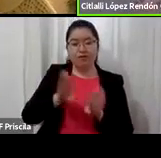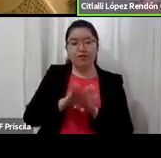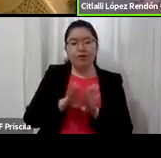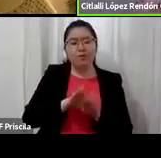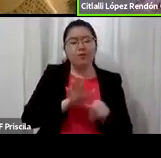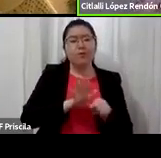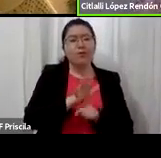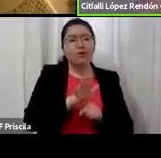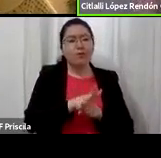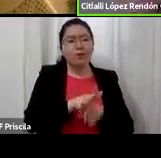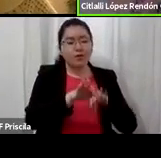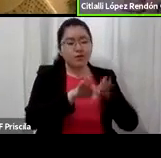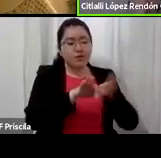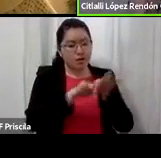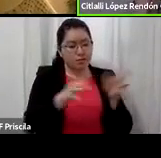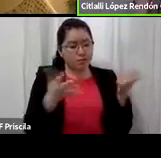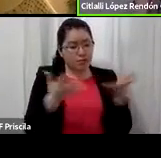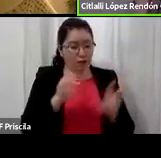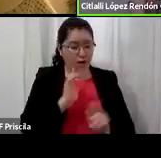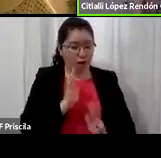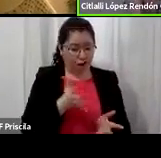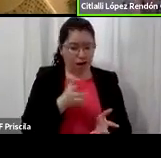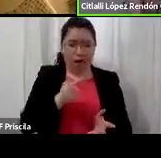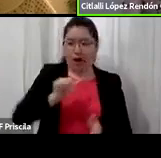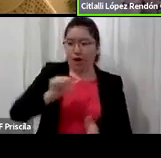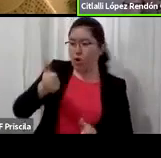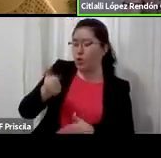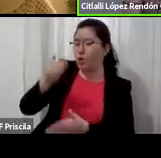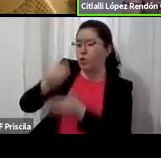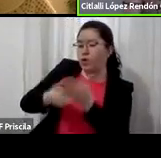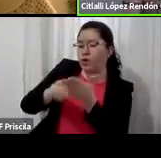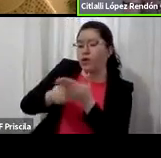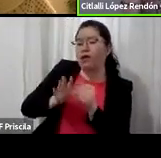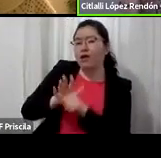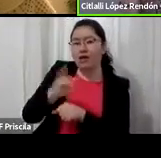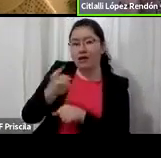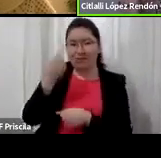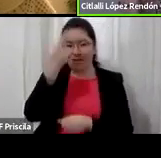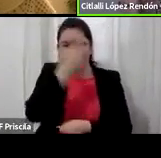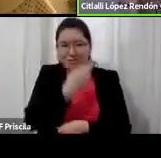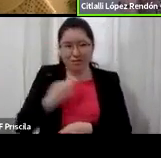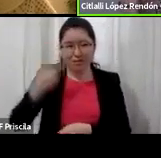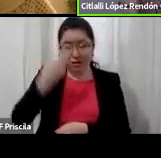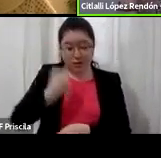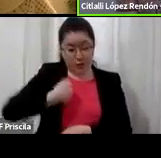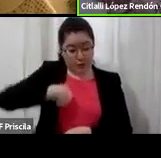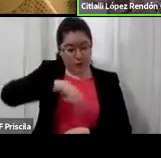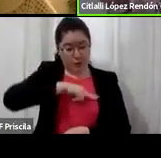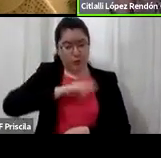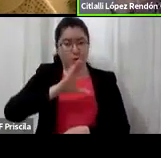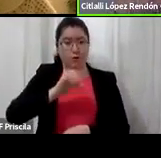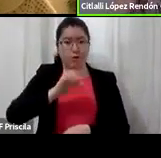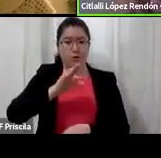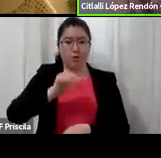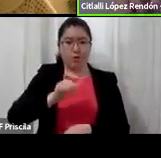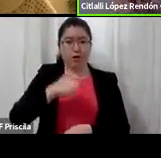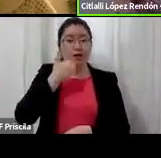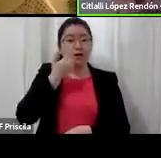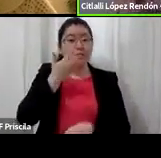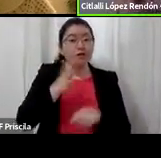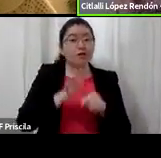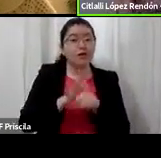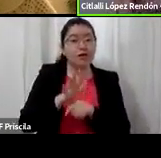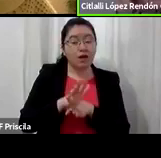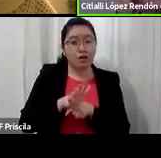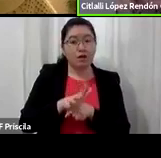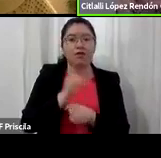creo que bueno, en COCOA en general creemos que una forma de implementarse sí tendría que ser recogiendo esas voces